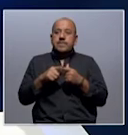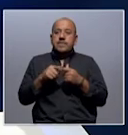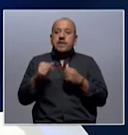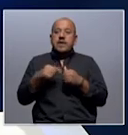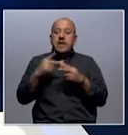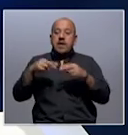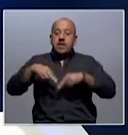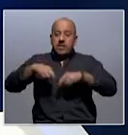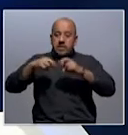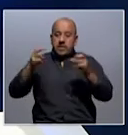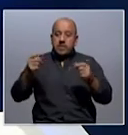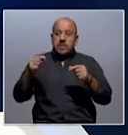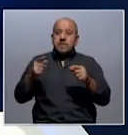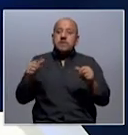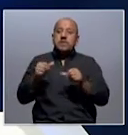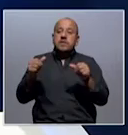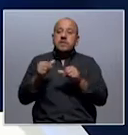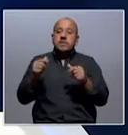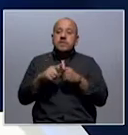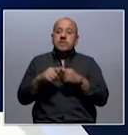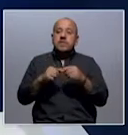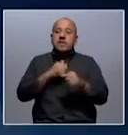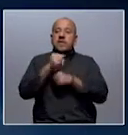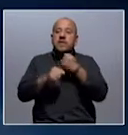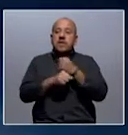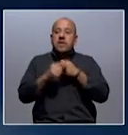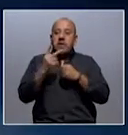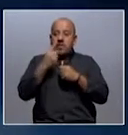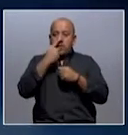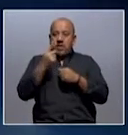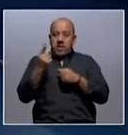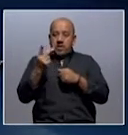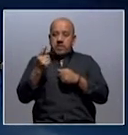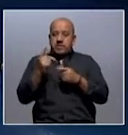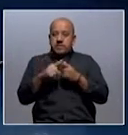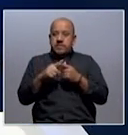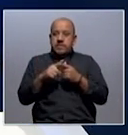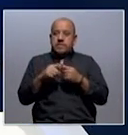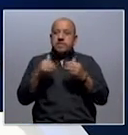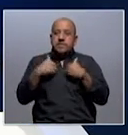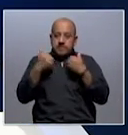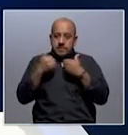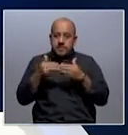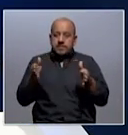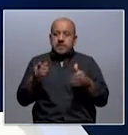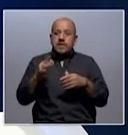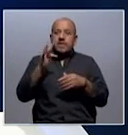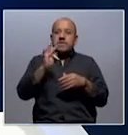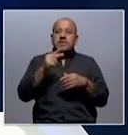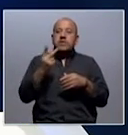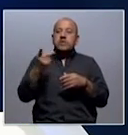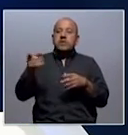fármaco que se está elaborando para el año 2021 ahora ella lo va a explicar bien va a comenzar esta fase 2 en